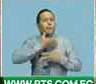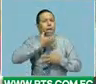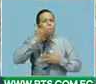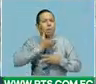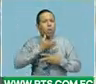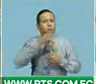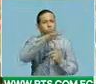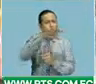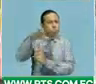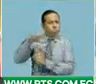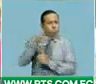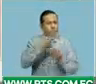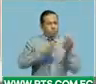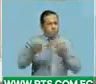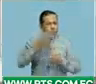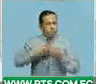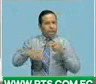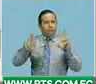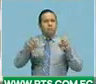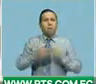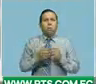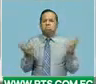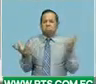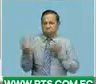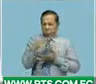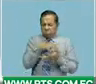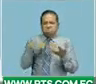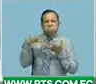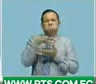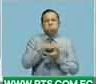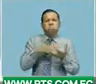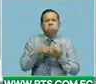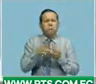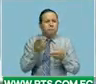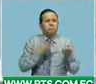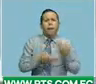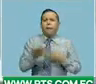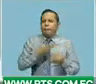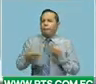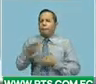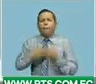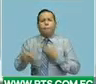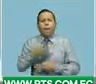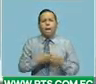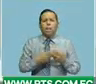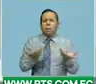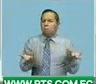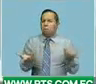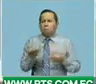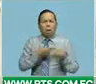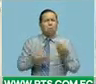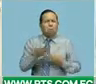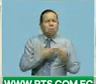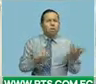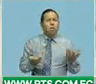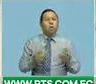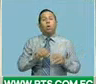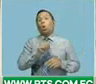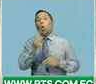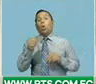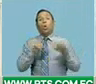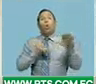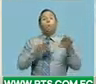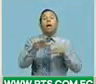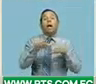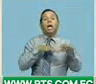lo que menos hay es distanciamiento. Comerciantes entre frutas y hortalizas, realizando sus actividades todos en medio del tumulto. Y en Ibarra la gente